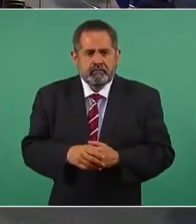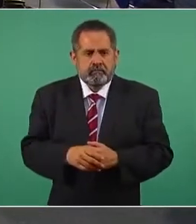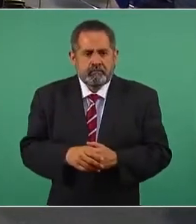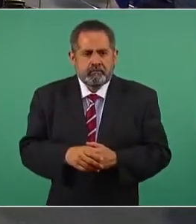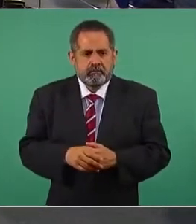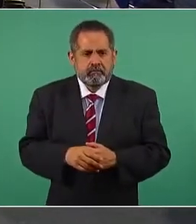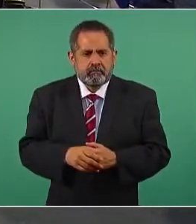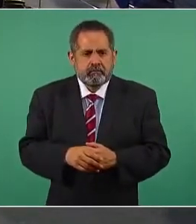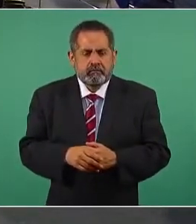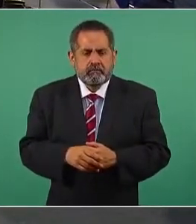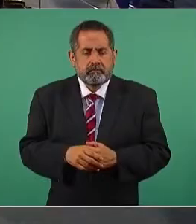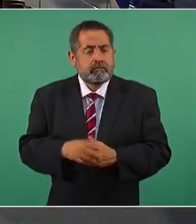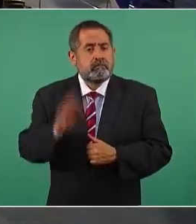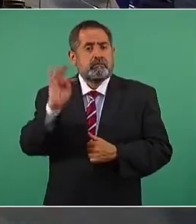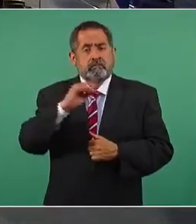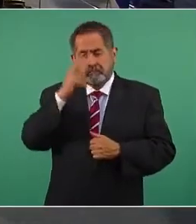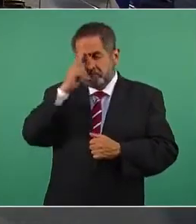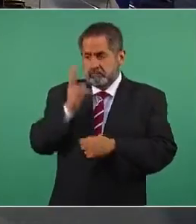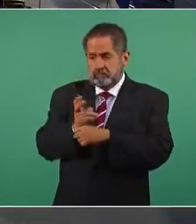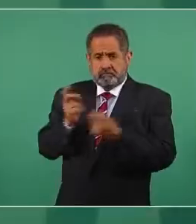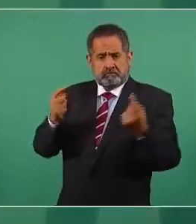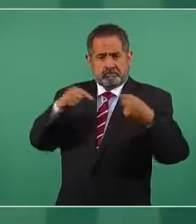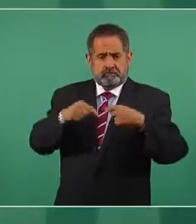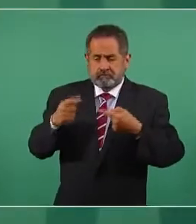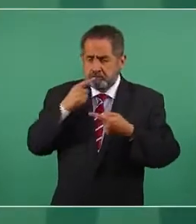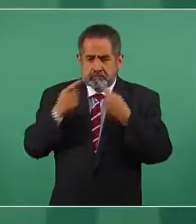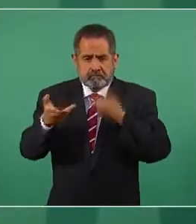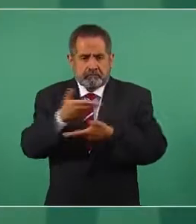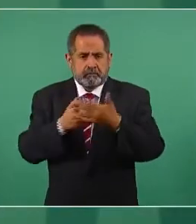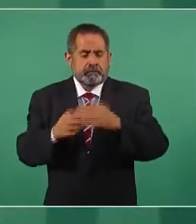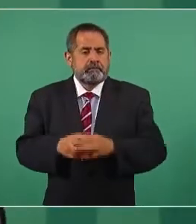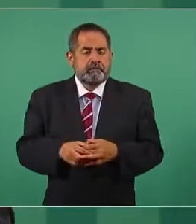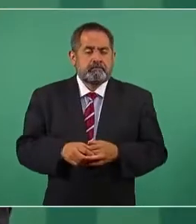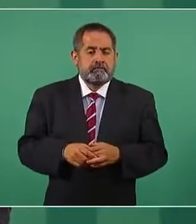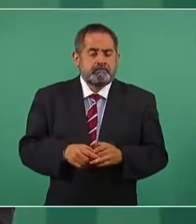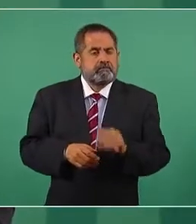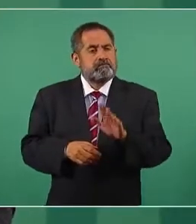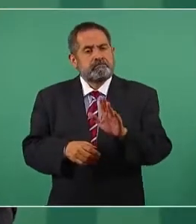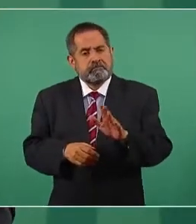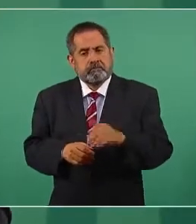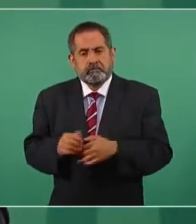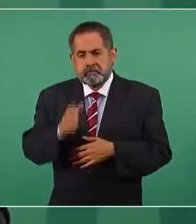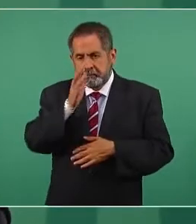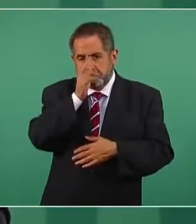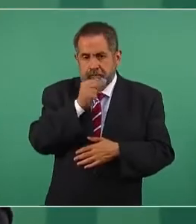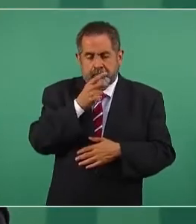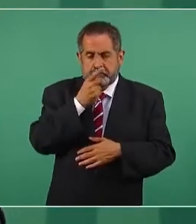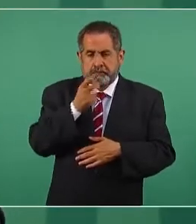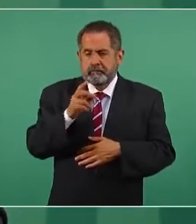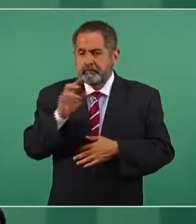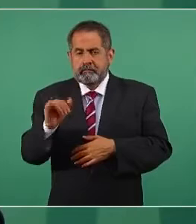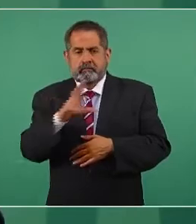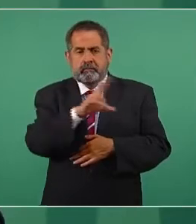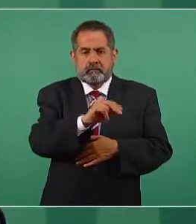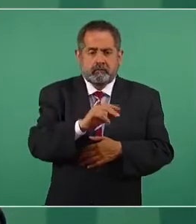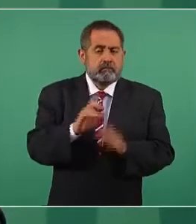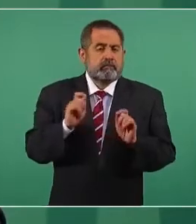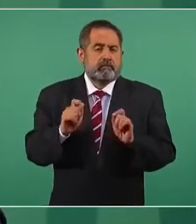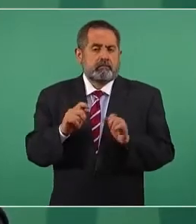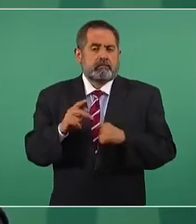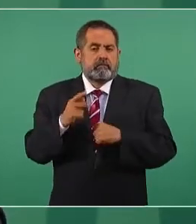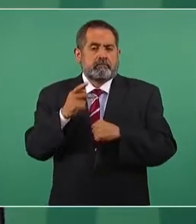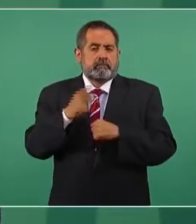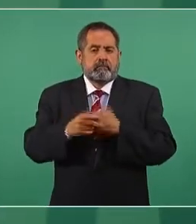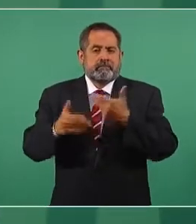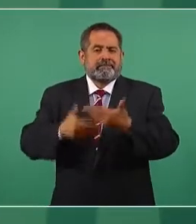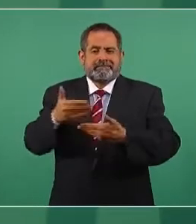ser? Podría ser sede de esas negociaciones. Mira, no te puedo confirmar ninguno de esos datos porque puedo poner en peligro